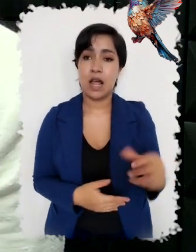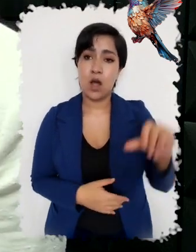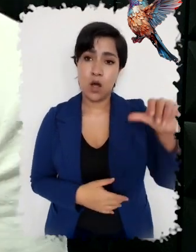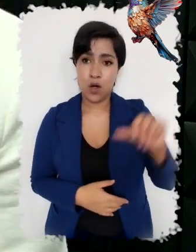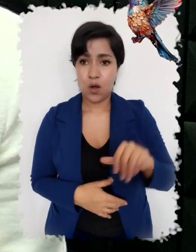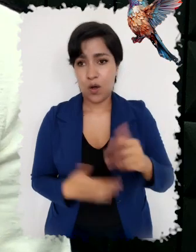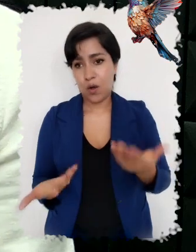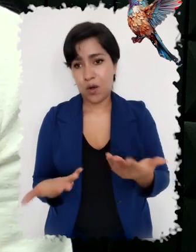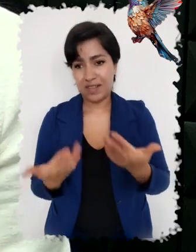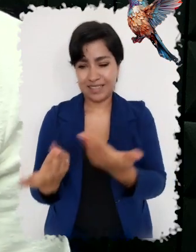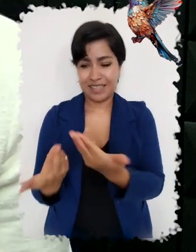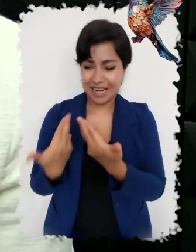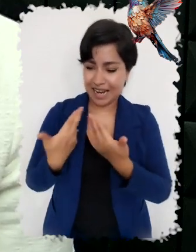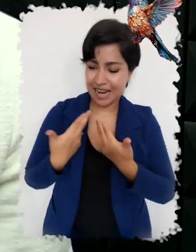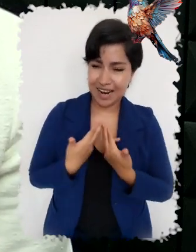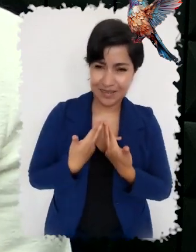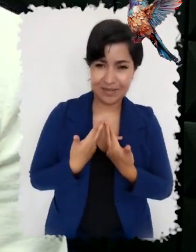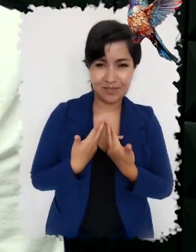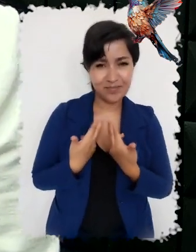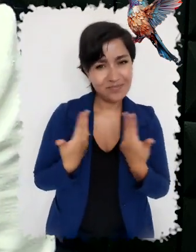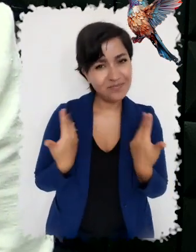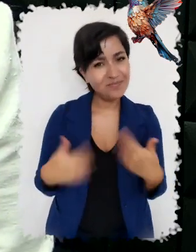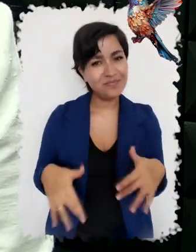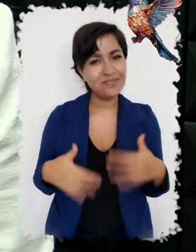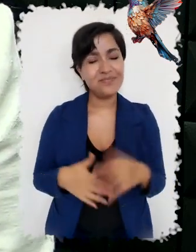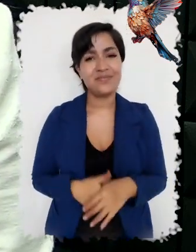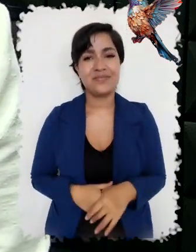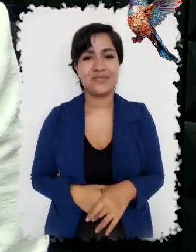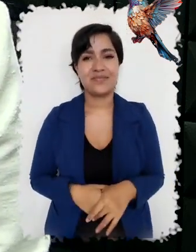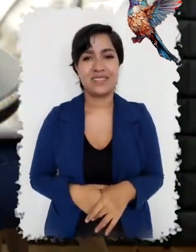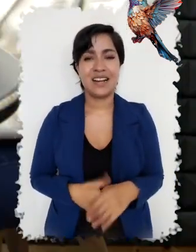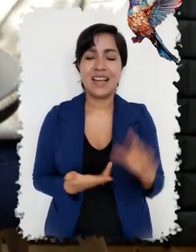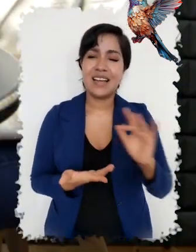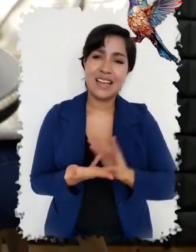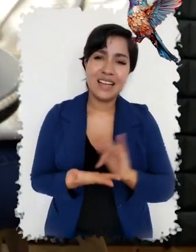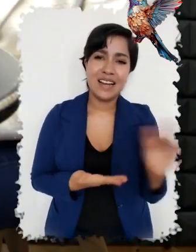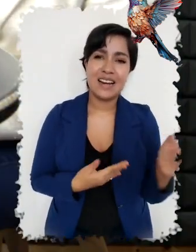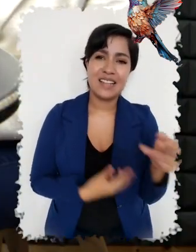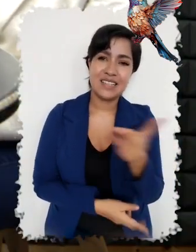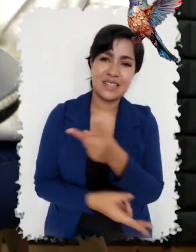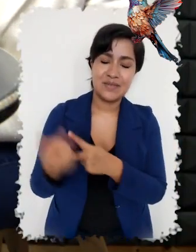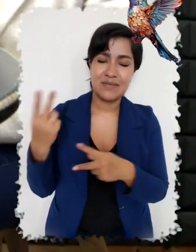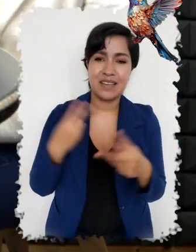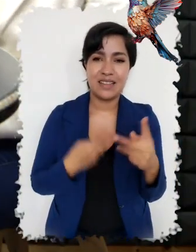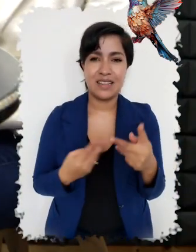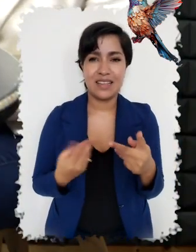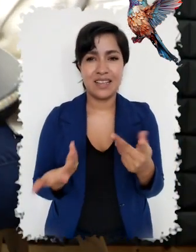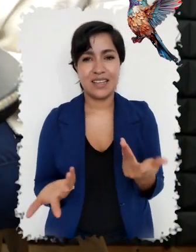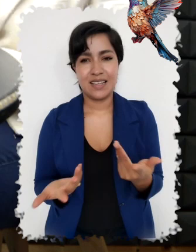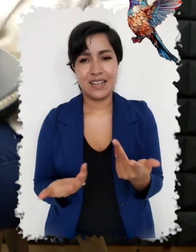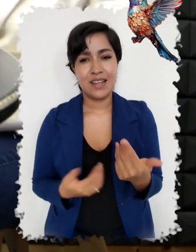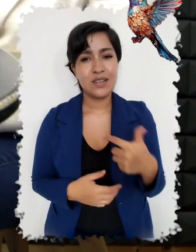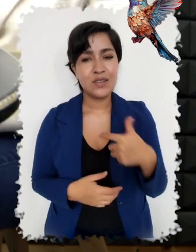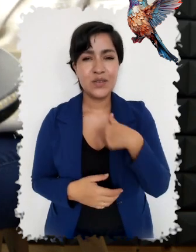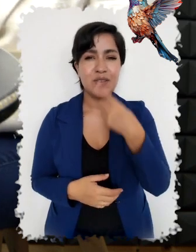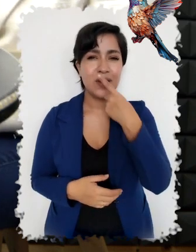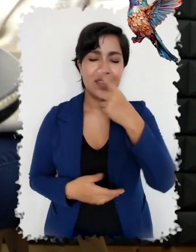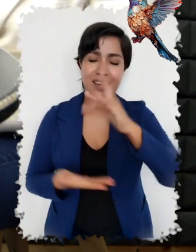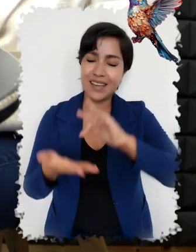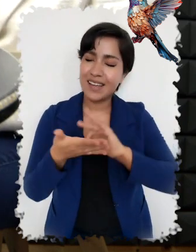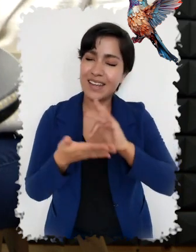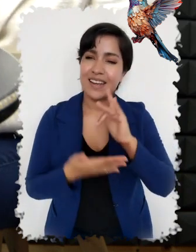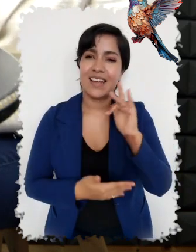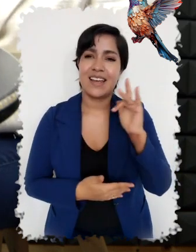por por el regalito este Gracias por estar aquí Yo te